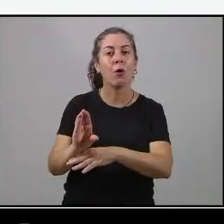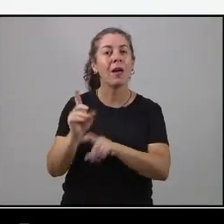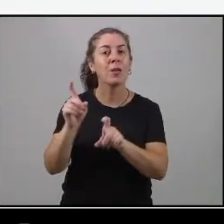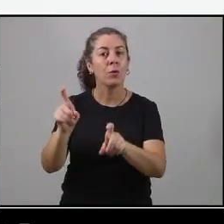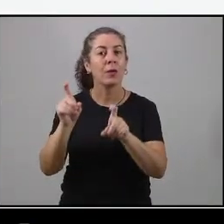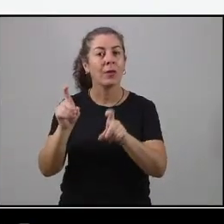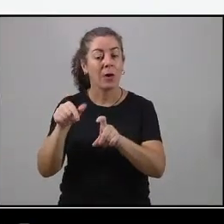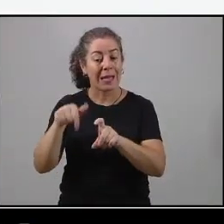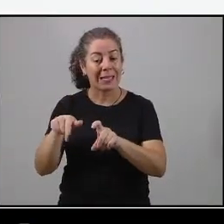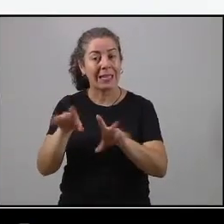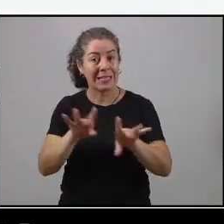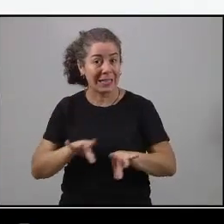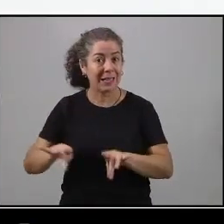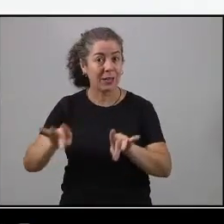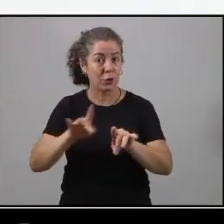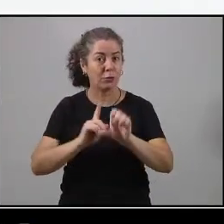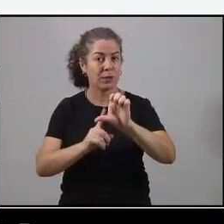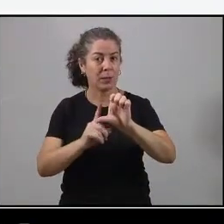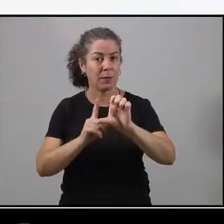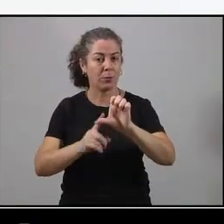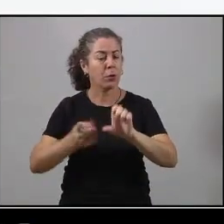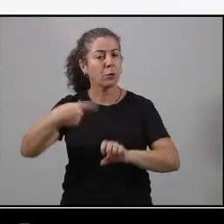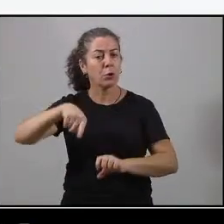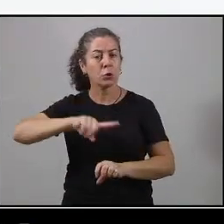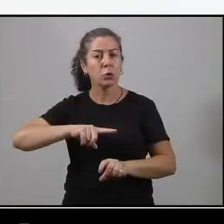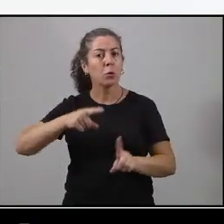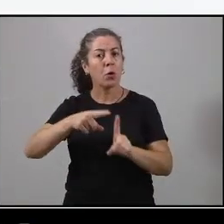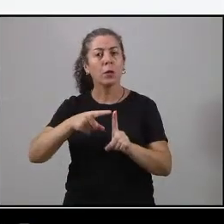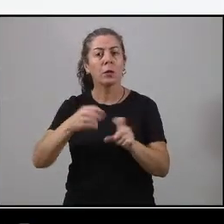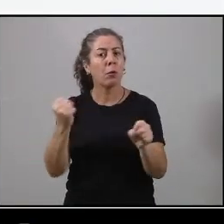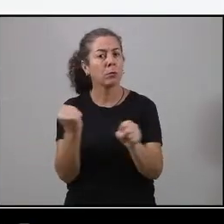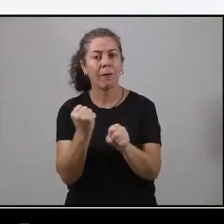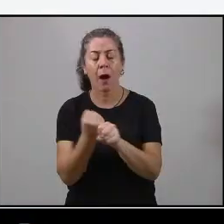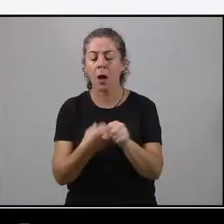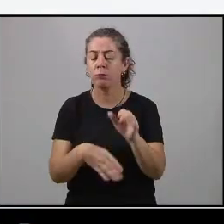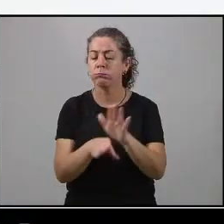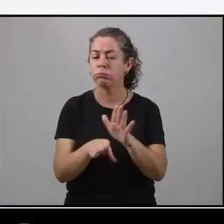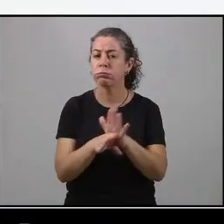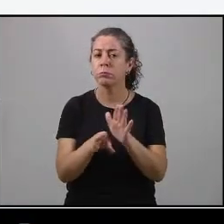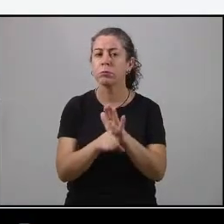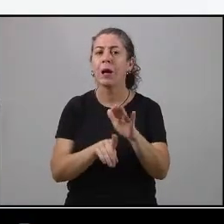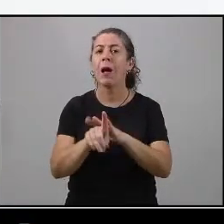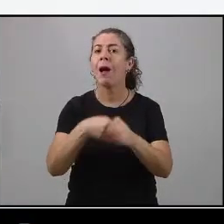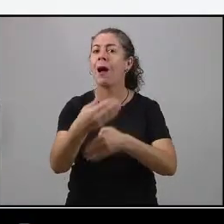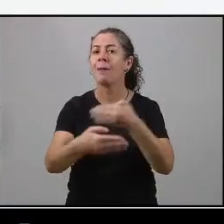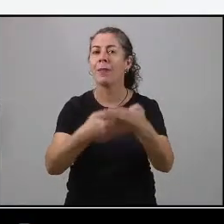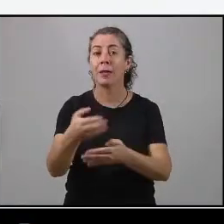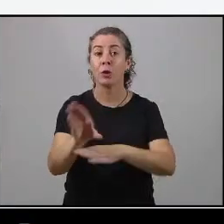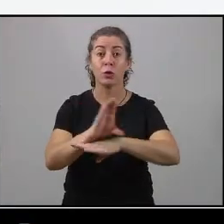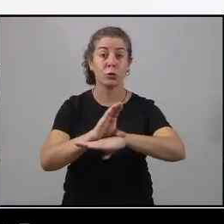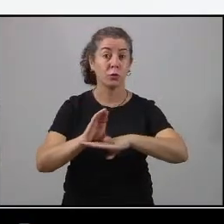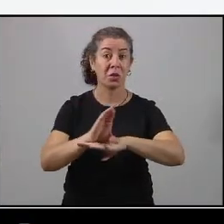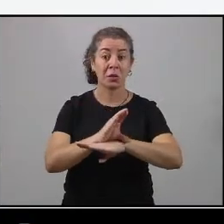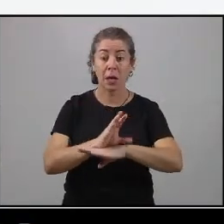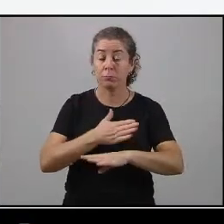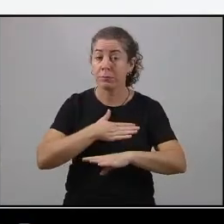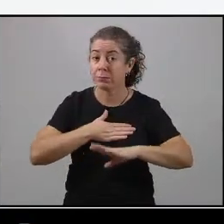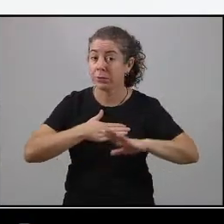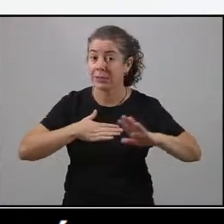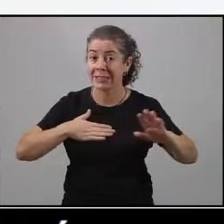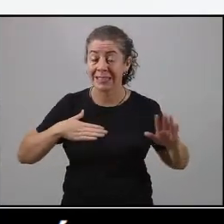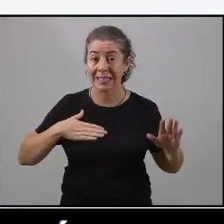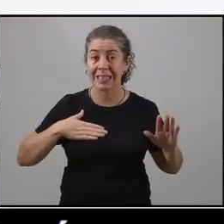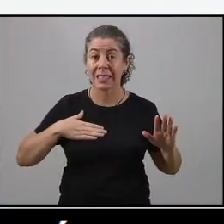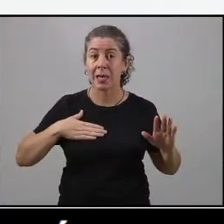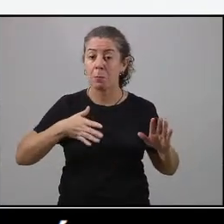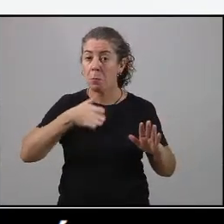nuestra región, dispuestos a trabajar, dispuestos a seguir avanzando. La Consejería tiene una predisposición completa para